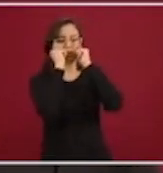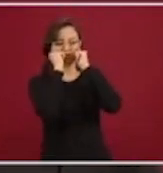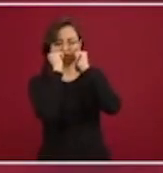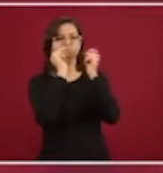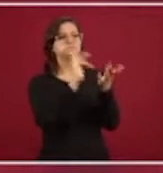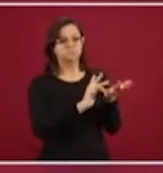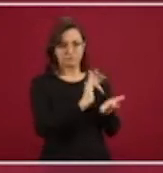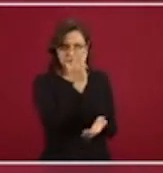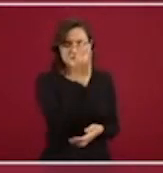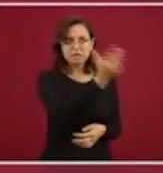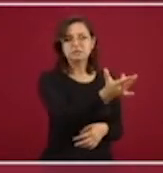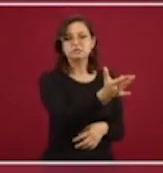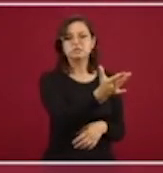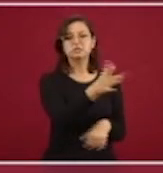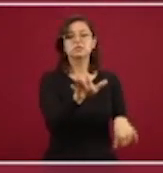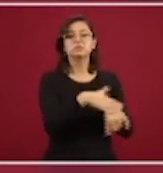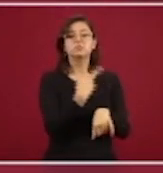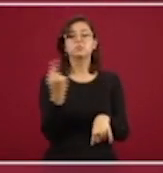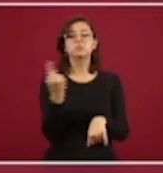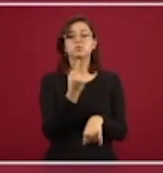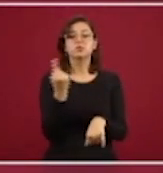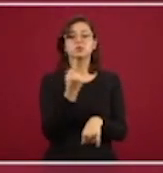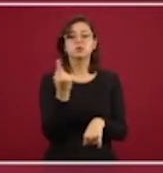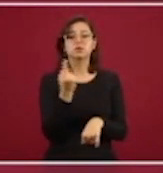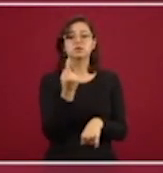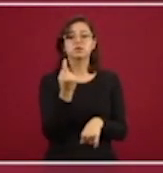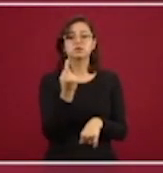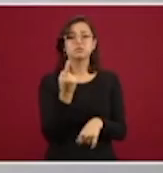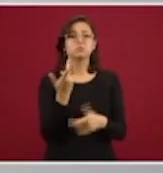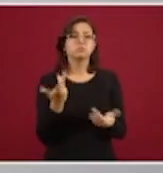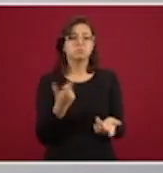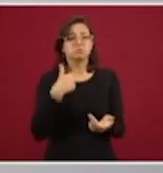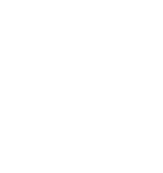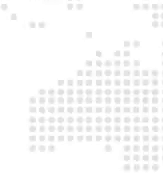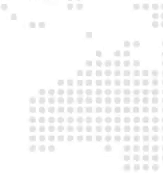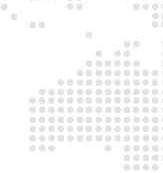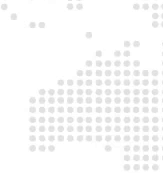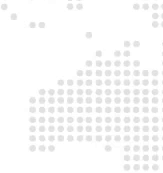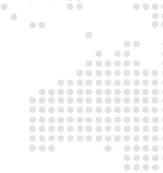por escucharnos.